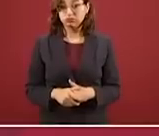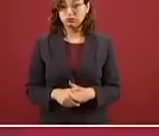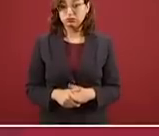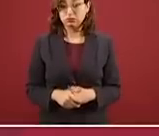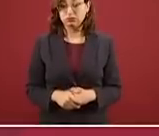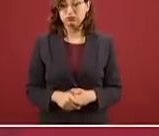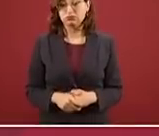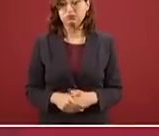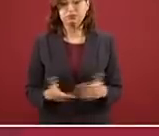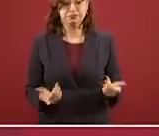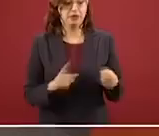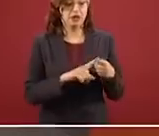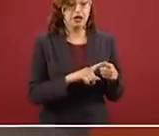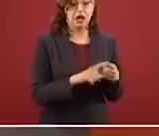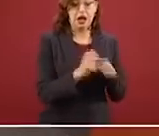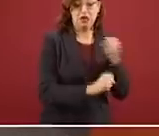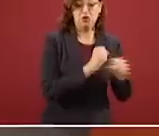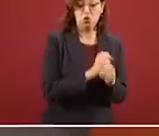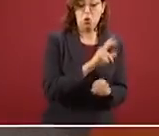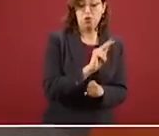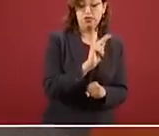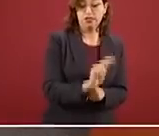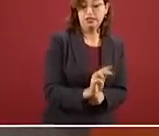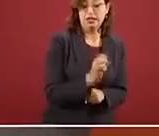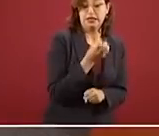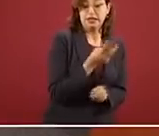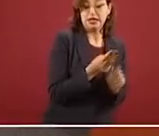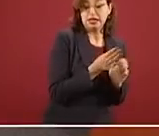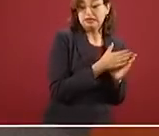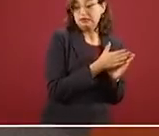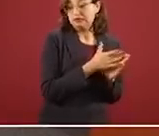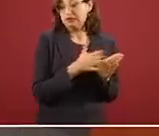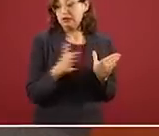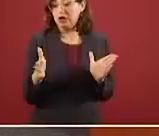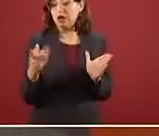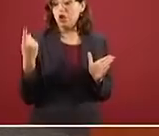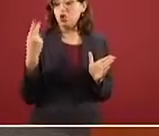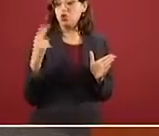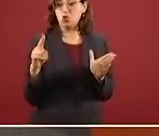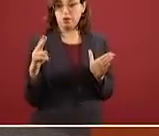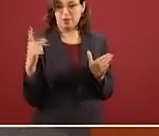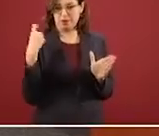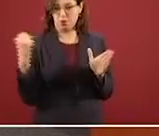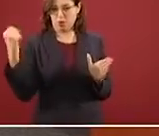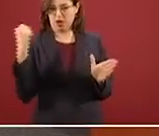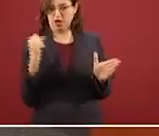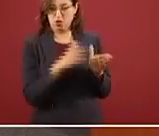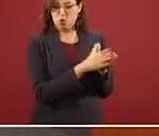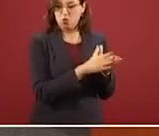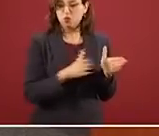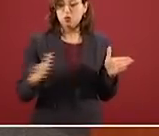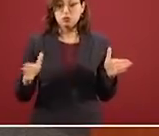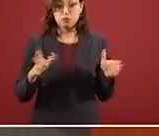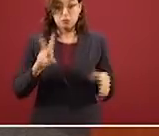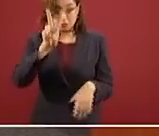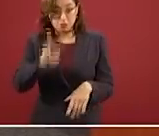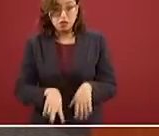O sea, del 83 a noviembre del año pasado, ¿hubo democracia?